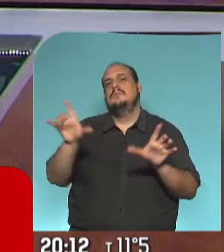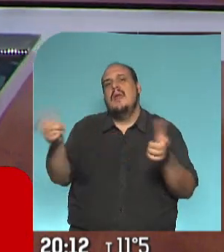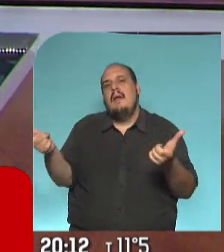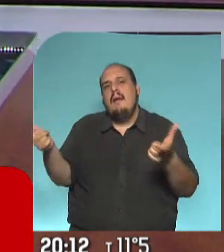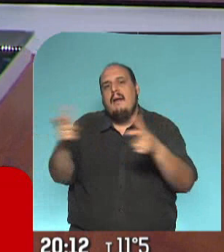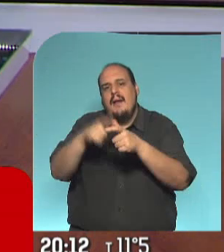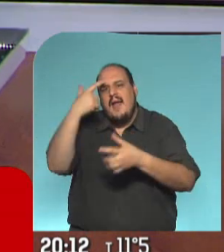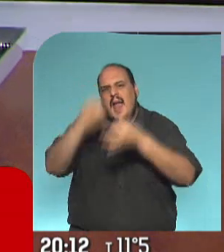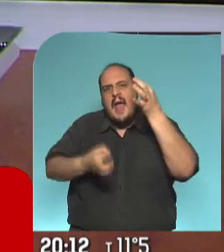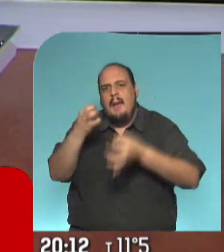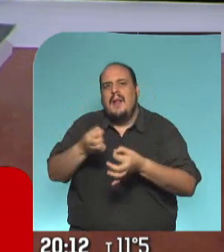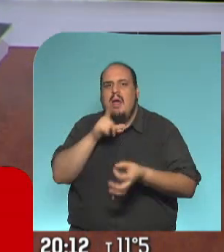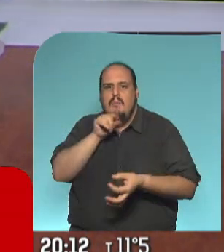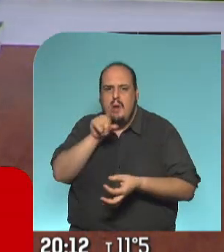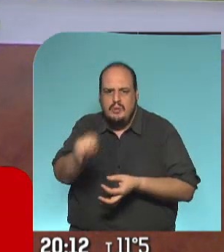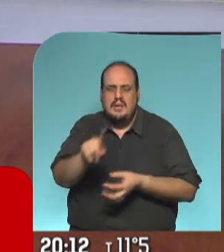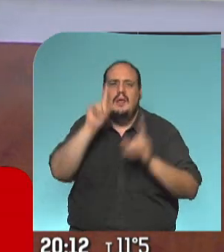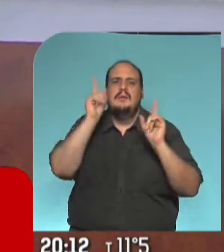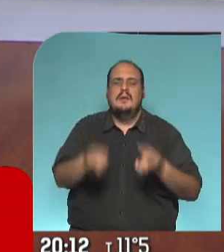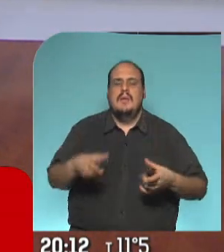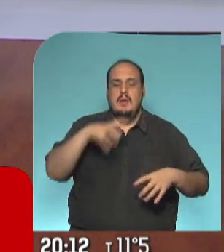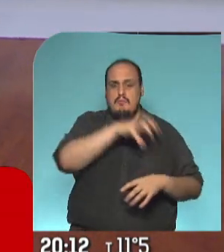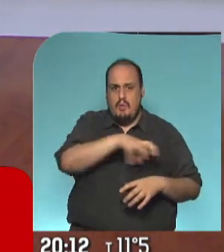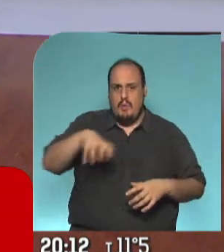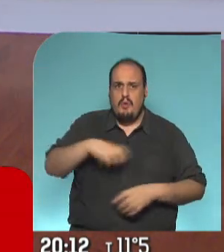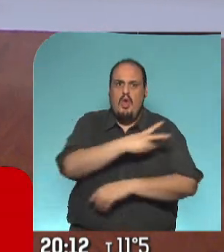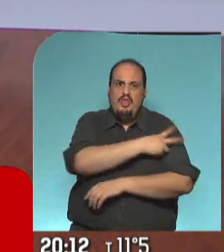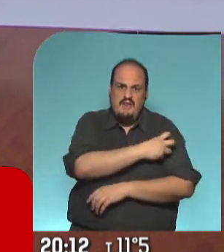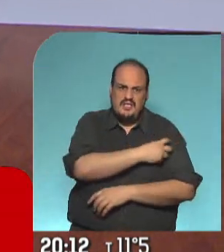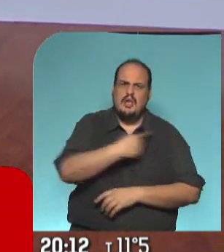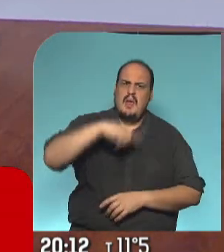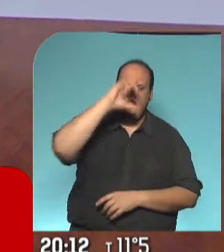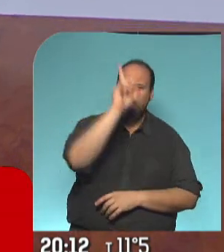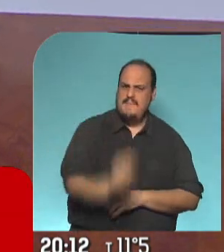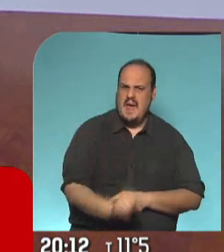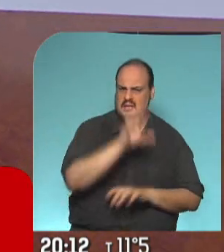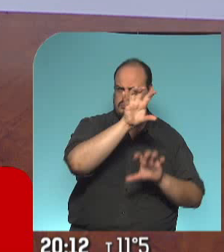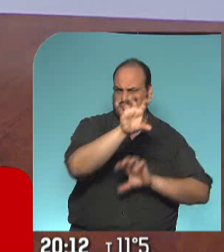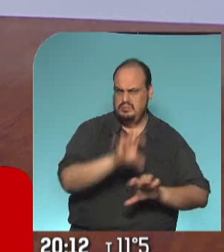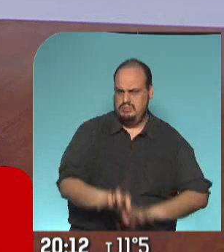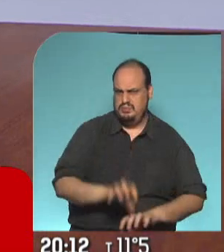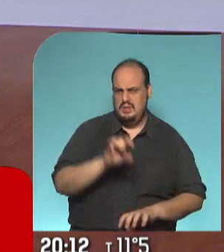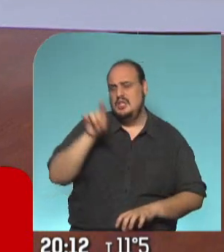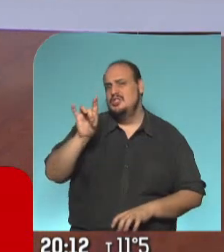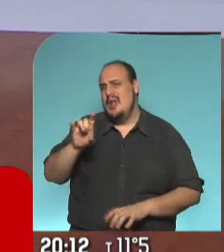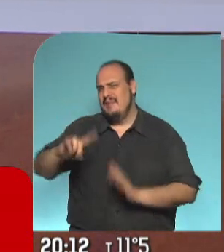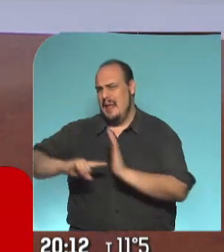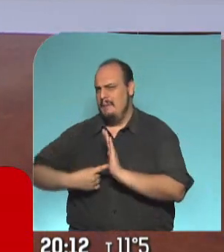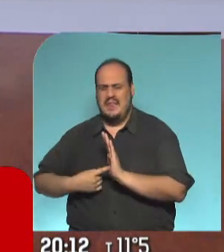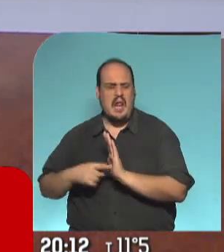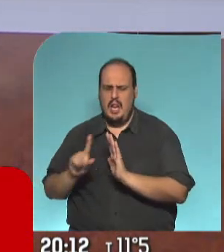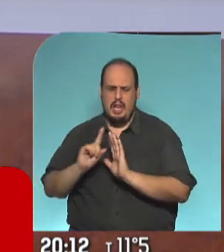nuevos tribunales orales, fiscalías y defensorías en todo el país, no solo pensado desde la Ciudad de Buenos Aires, y